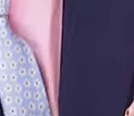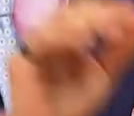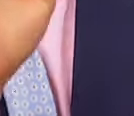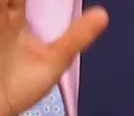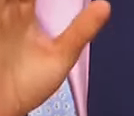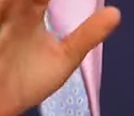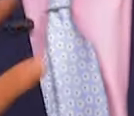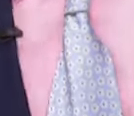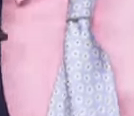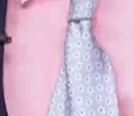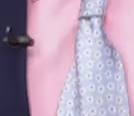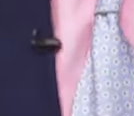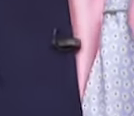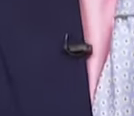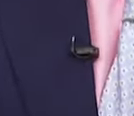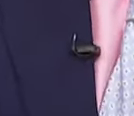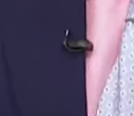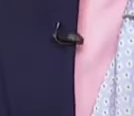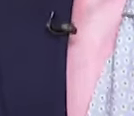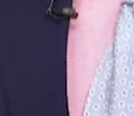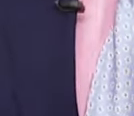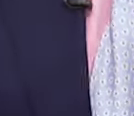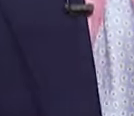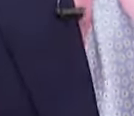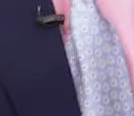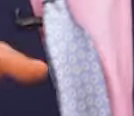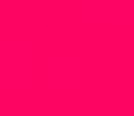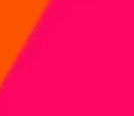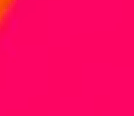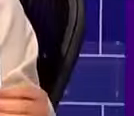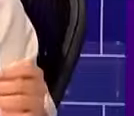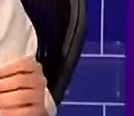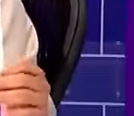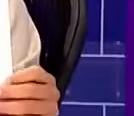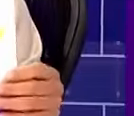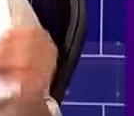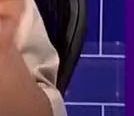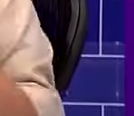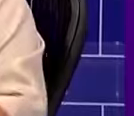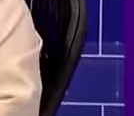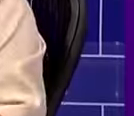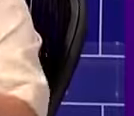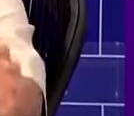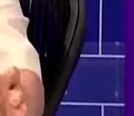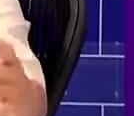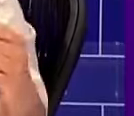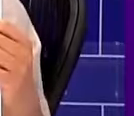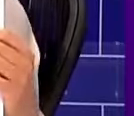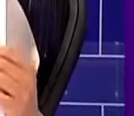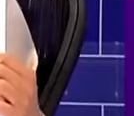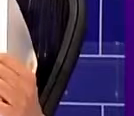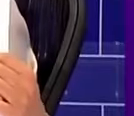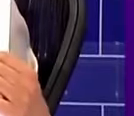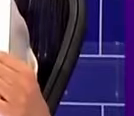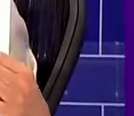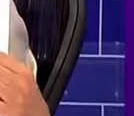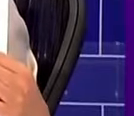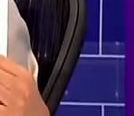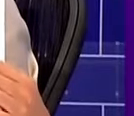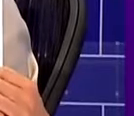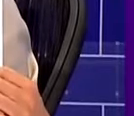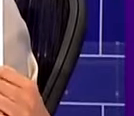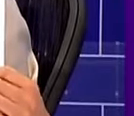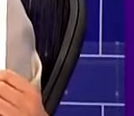debate de la Jefatura de Gobierno en la Ciudad de México. Los candidatos Clara Brugada, Santiago Taboada y Salomón Chertodisky debatieron sobre seguridad,